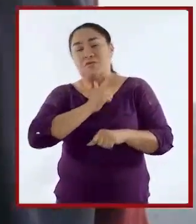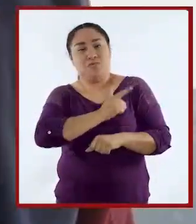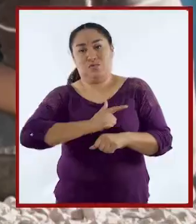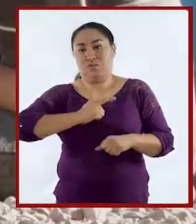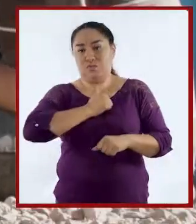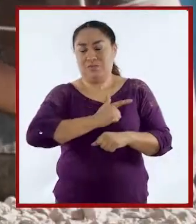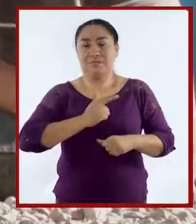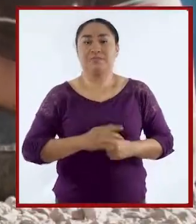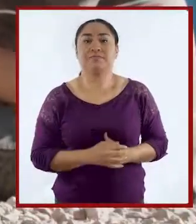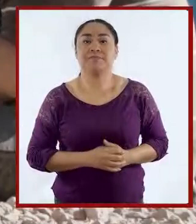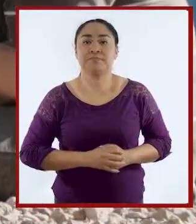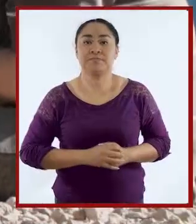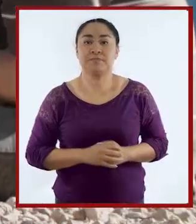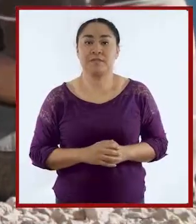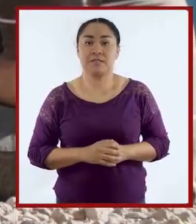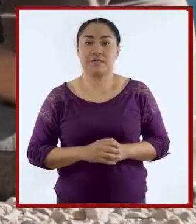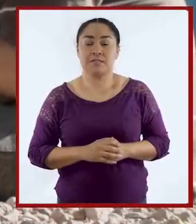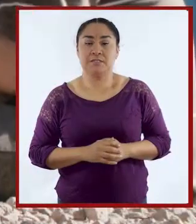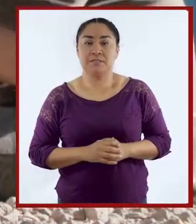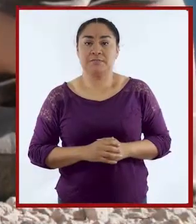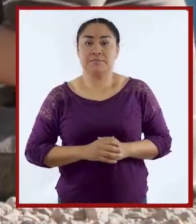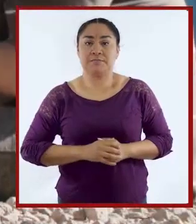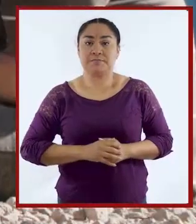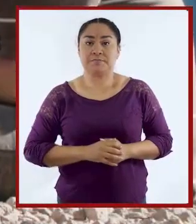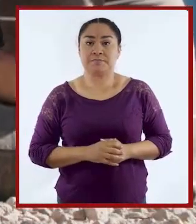Es que usaba así los